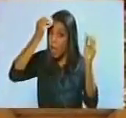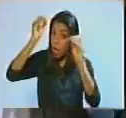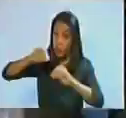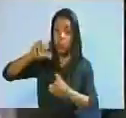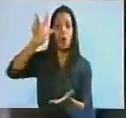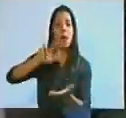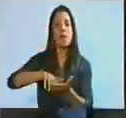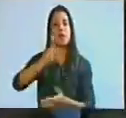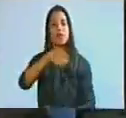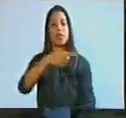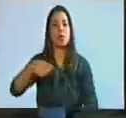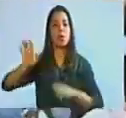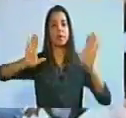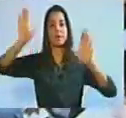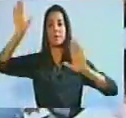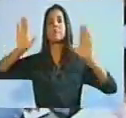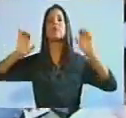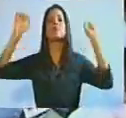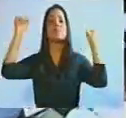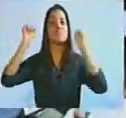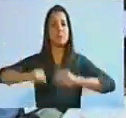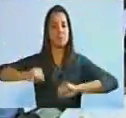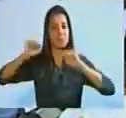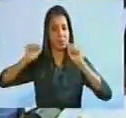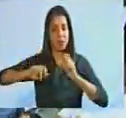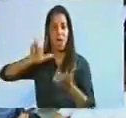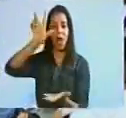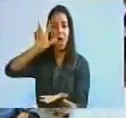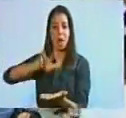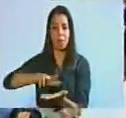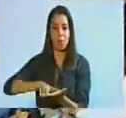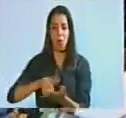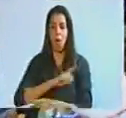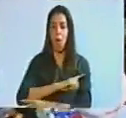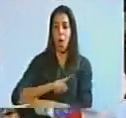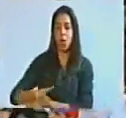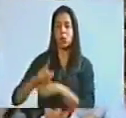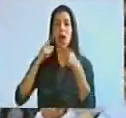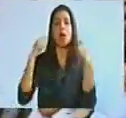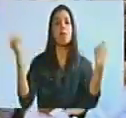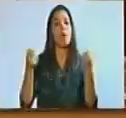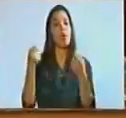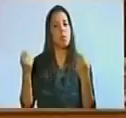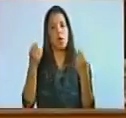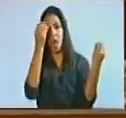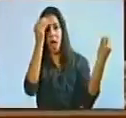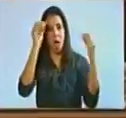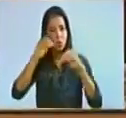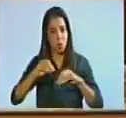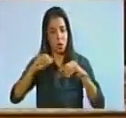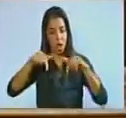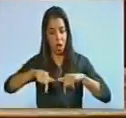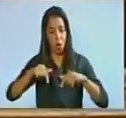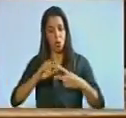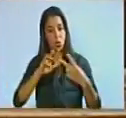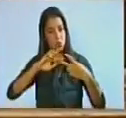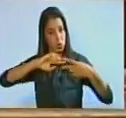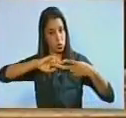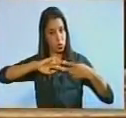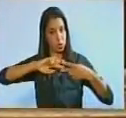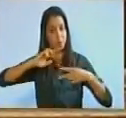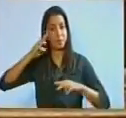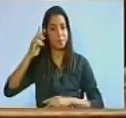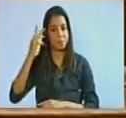secretario. Aprobado, y se ordena la publicación de ambos acuerdos que hemos aprobado el día de hoy en